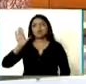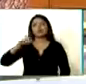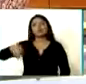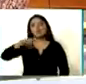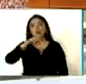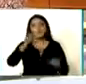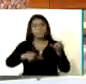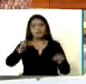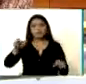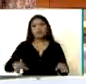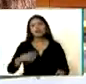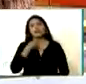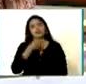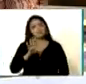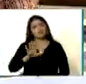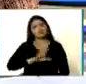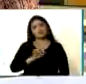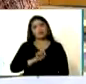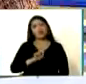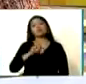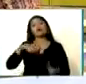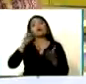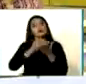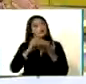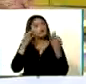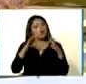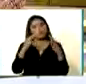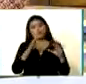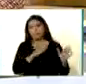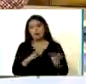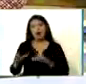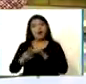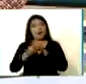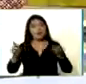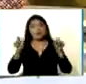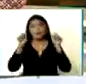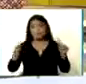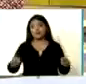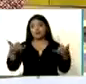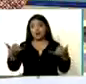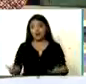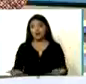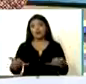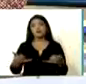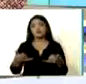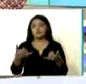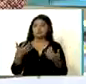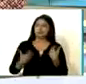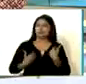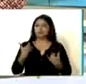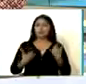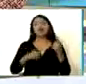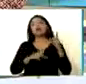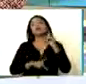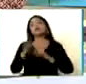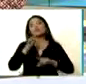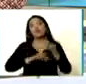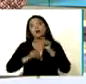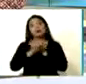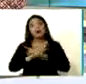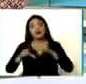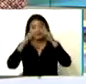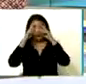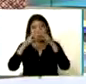no, está bien, nos echamos para atrás para que todo vuelva a su normalidad. Ellos de una vez comienzan por los desafueros a través de las redes sociales y Ramos Alup, en